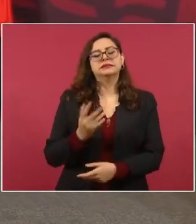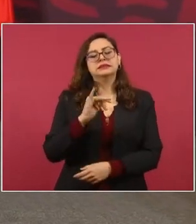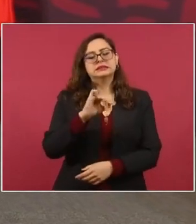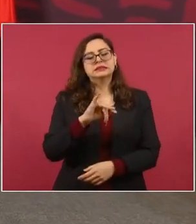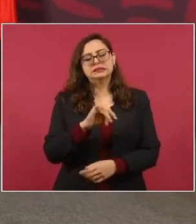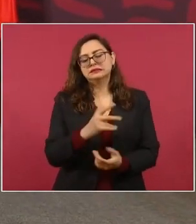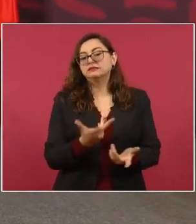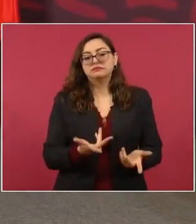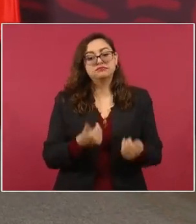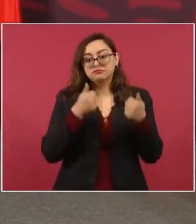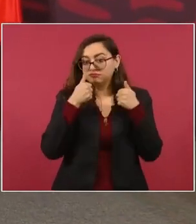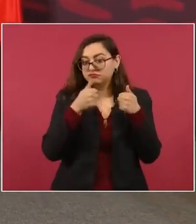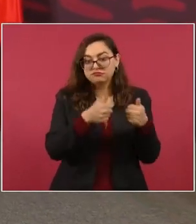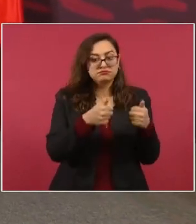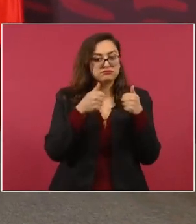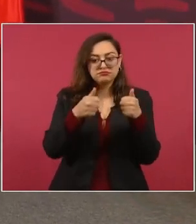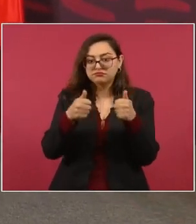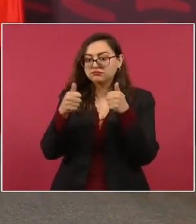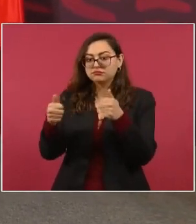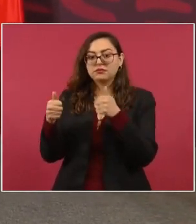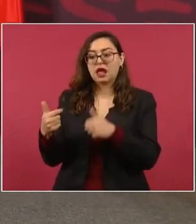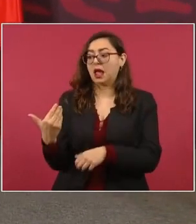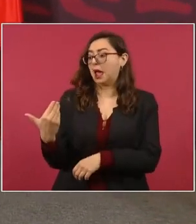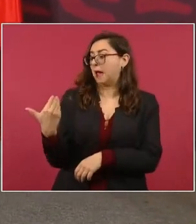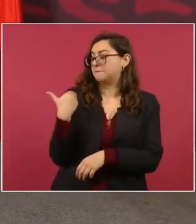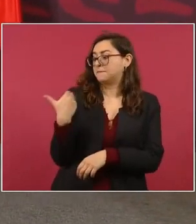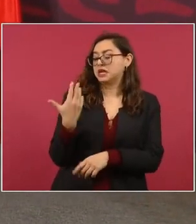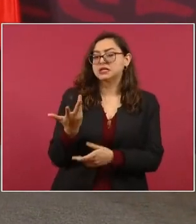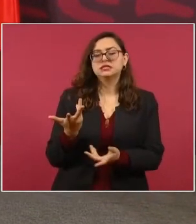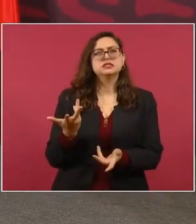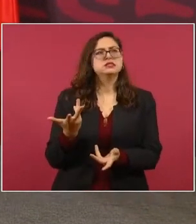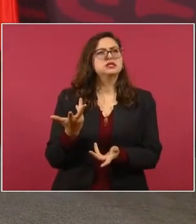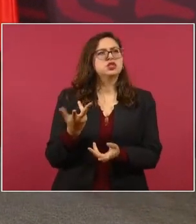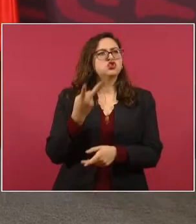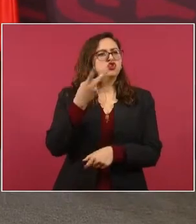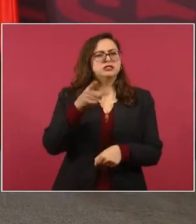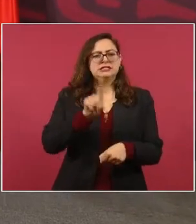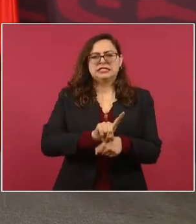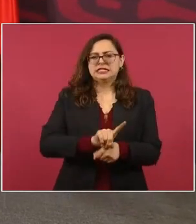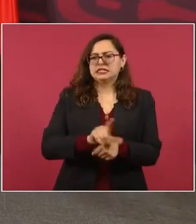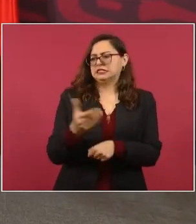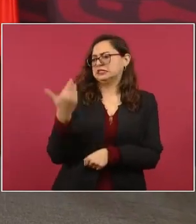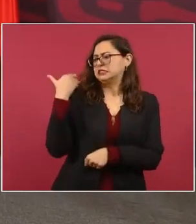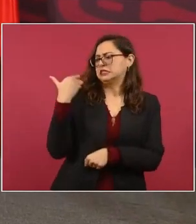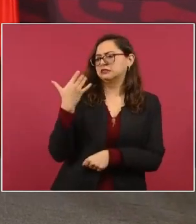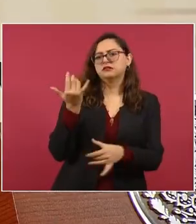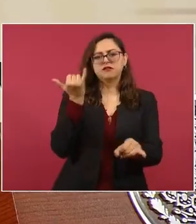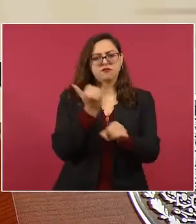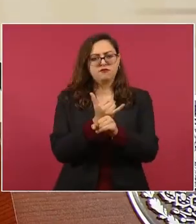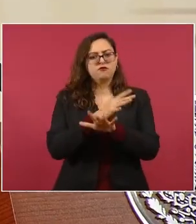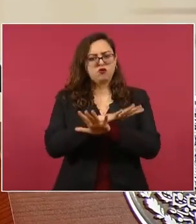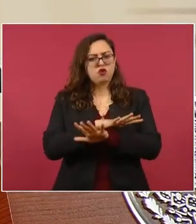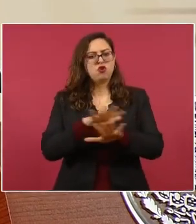Acabamos de dar a conocer un informe hace como dos días